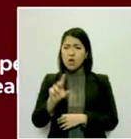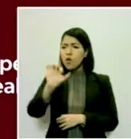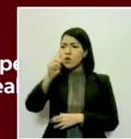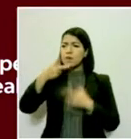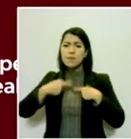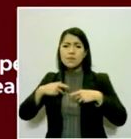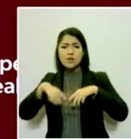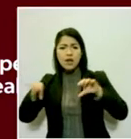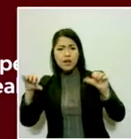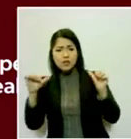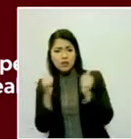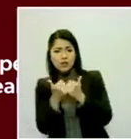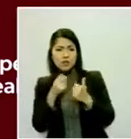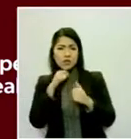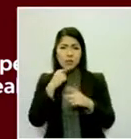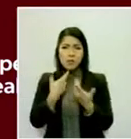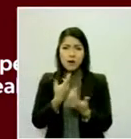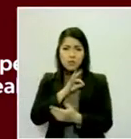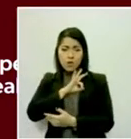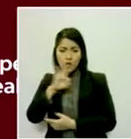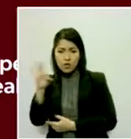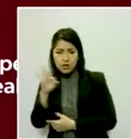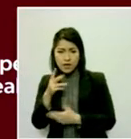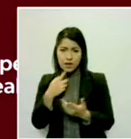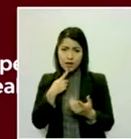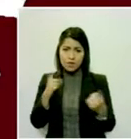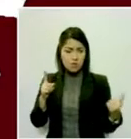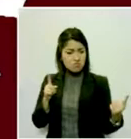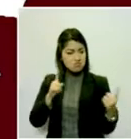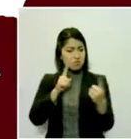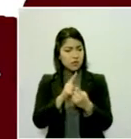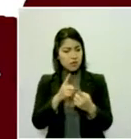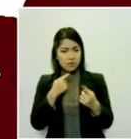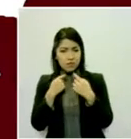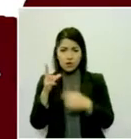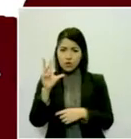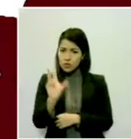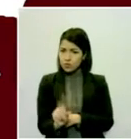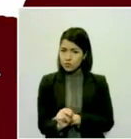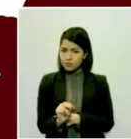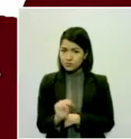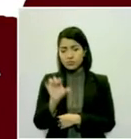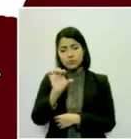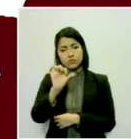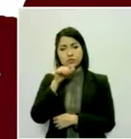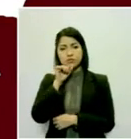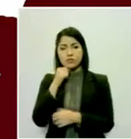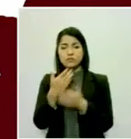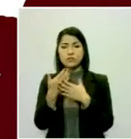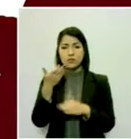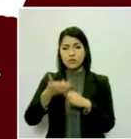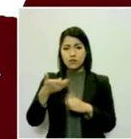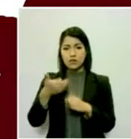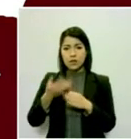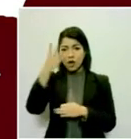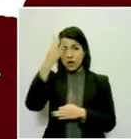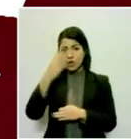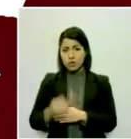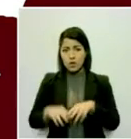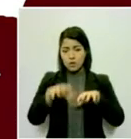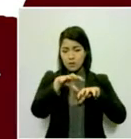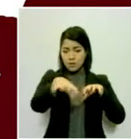ninguna asociación ni organización para que les haga este trámite. Siguiente. Bueno, hoy por hoy tenemos 9 módulos